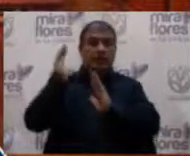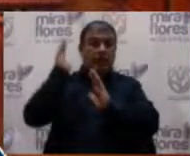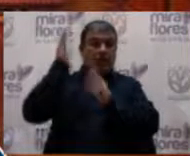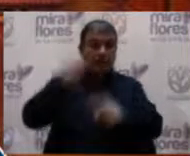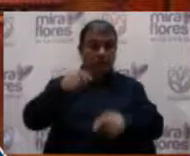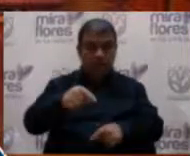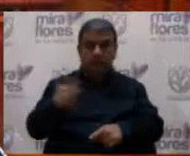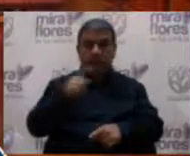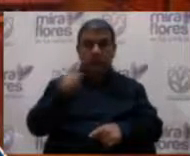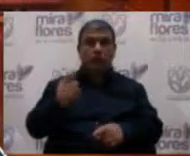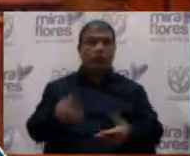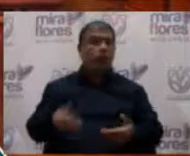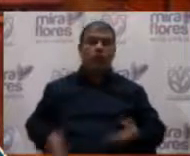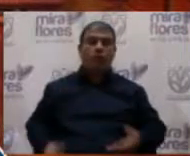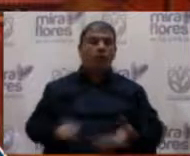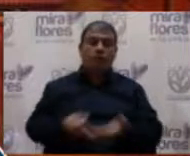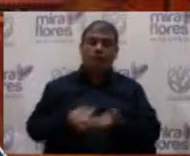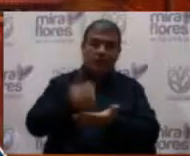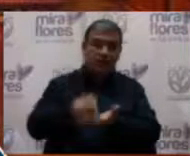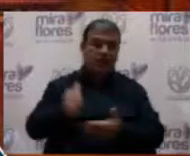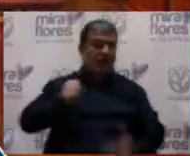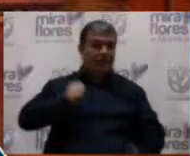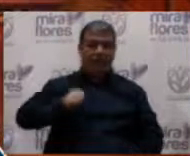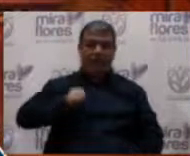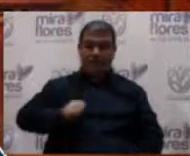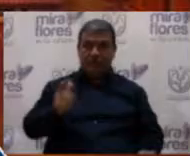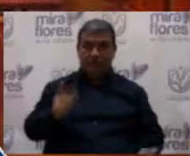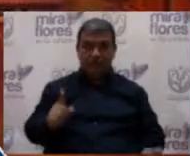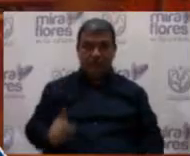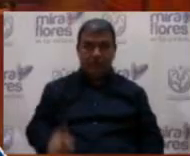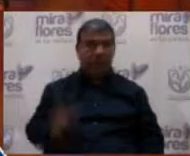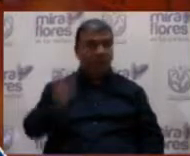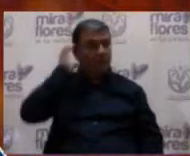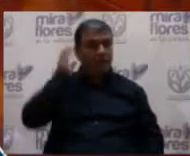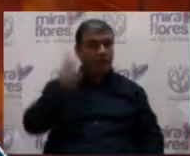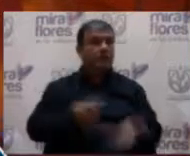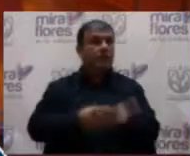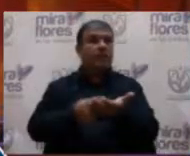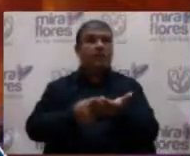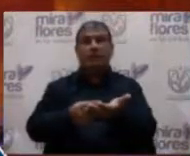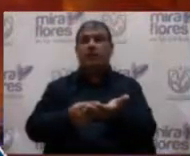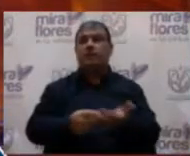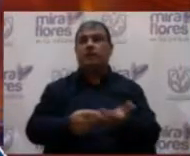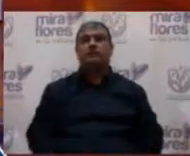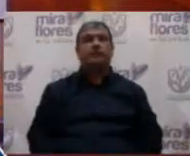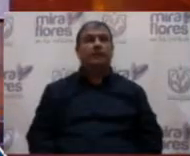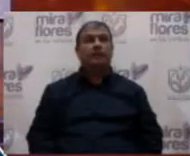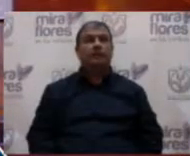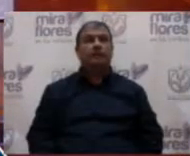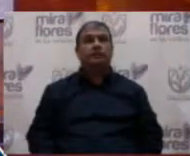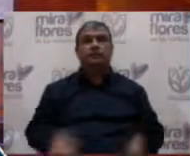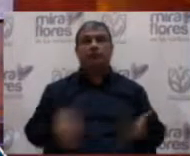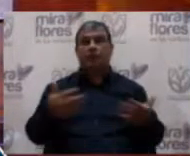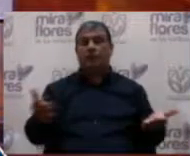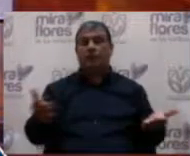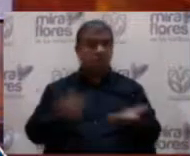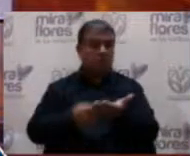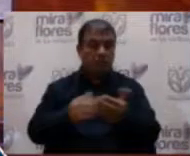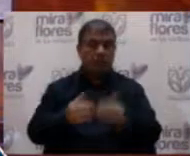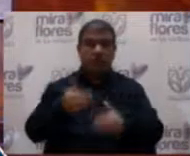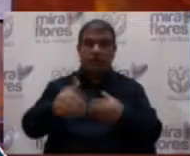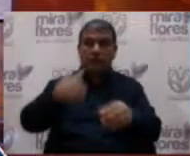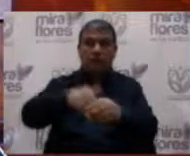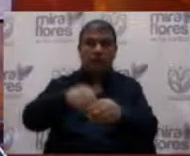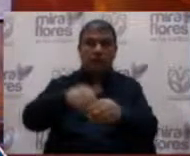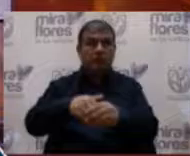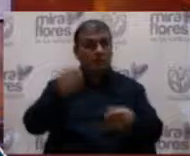mencionado no irrogará gasto económico para la Municipalidad de Miraflores. Al debate. No habiendo debate, procederemos a